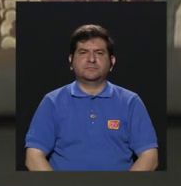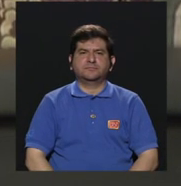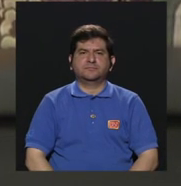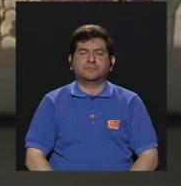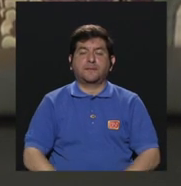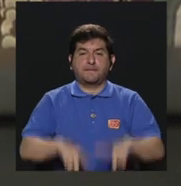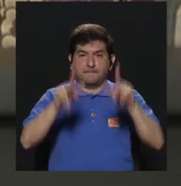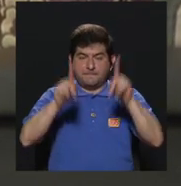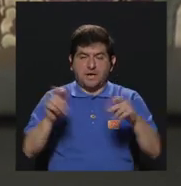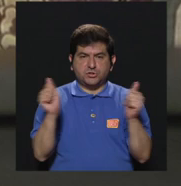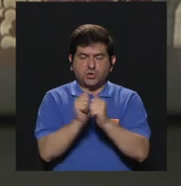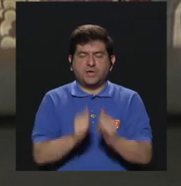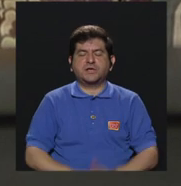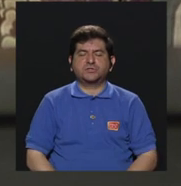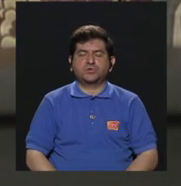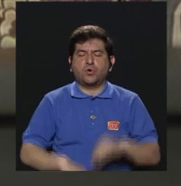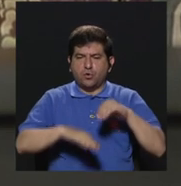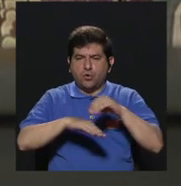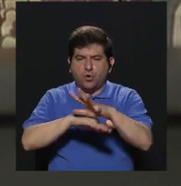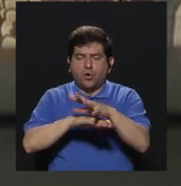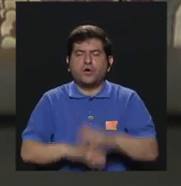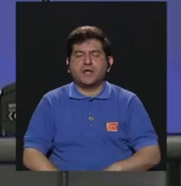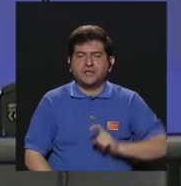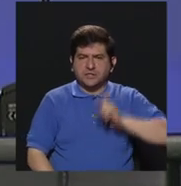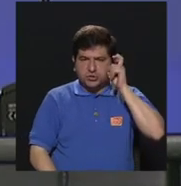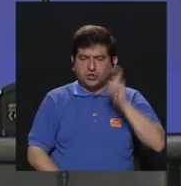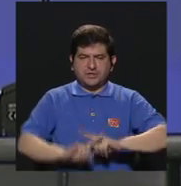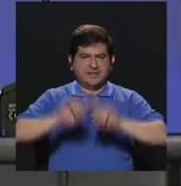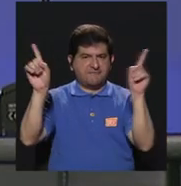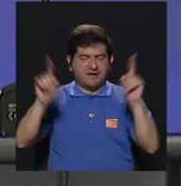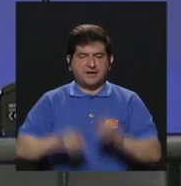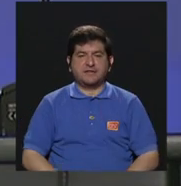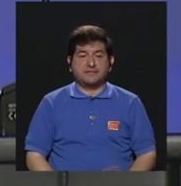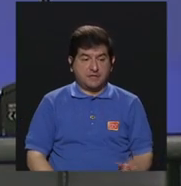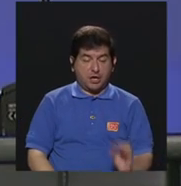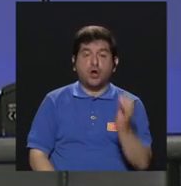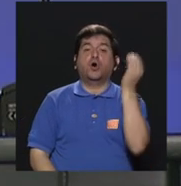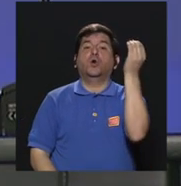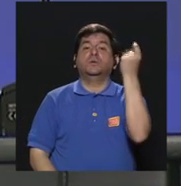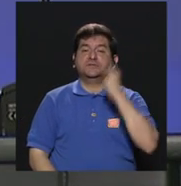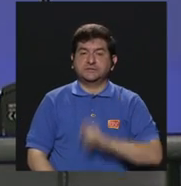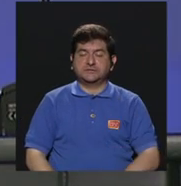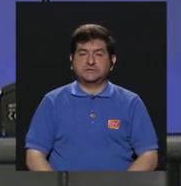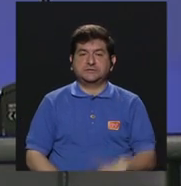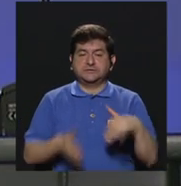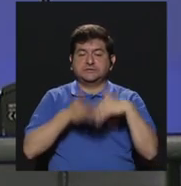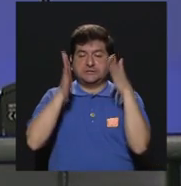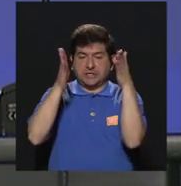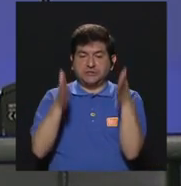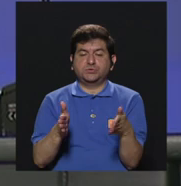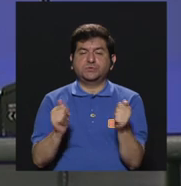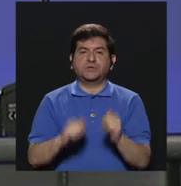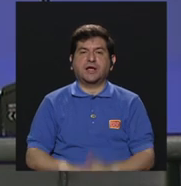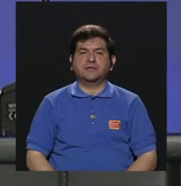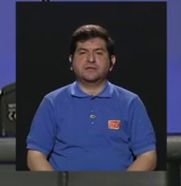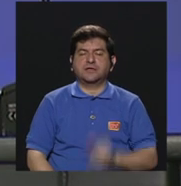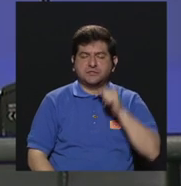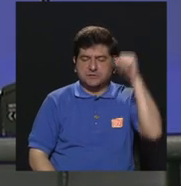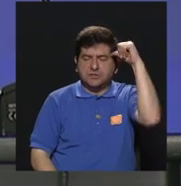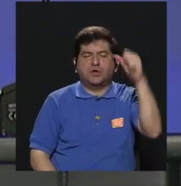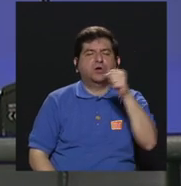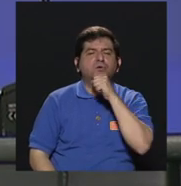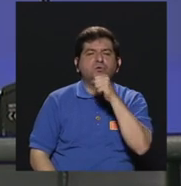las de personas con orientaciones sexuales diferentes, las de jóvenes, las de estudiantes, las de